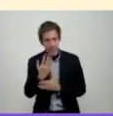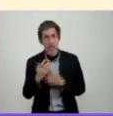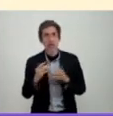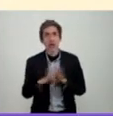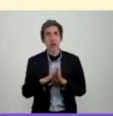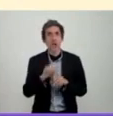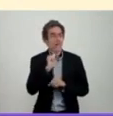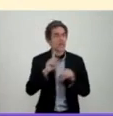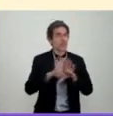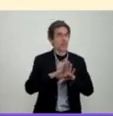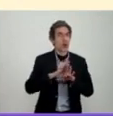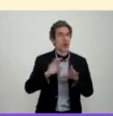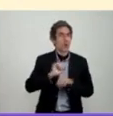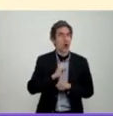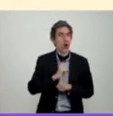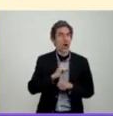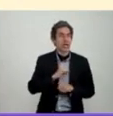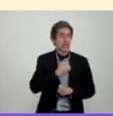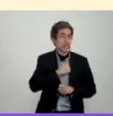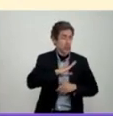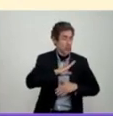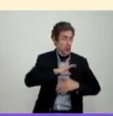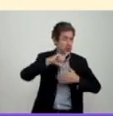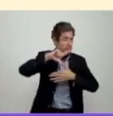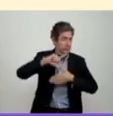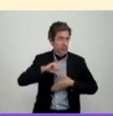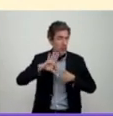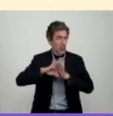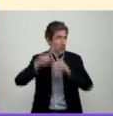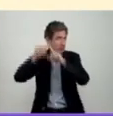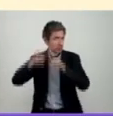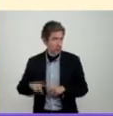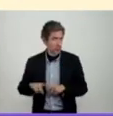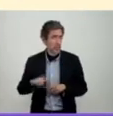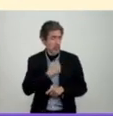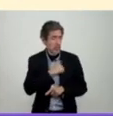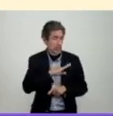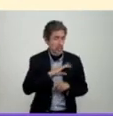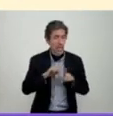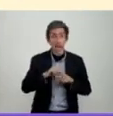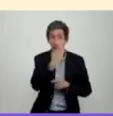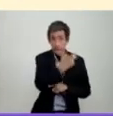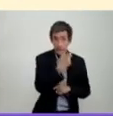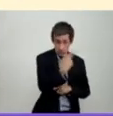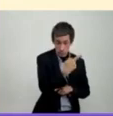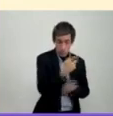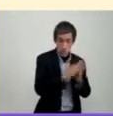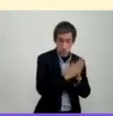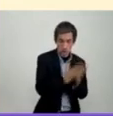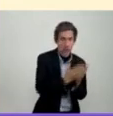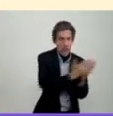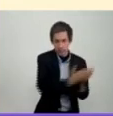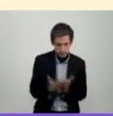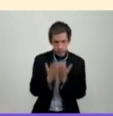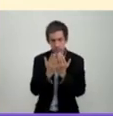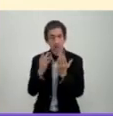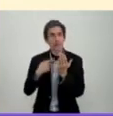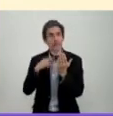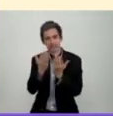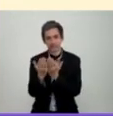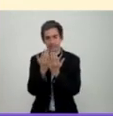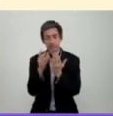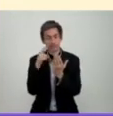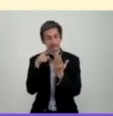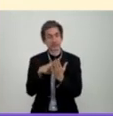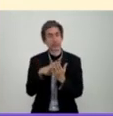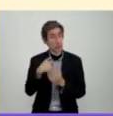red hispanoamericana y española, el libro va a captar una generación diferente de lectores. Pero lo que